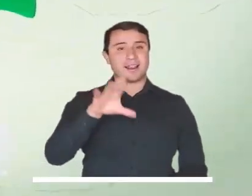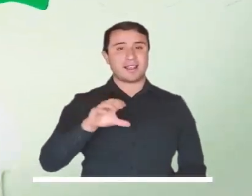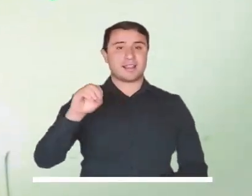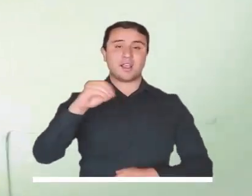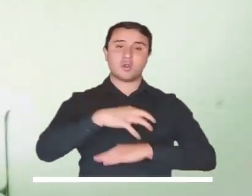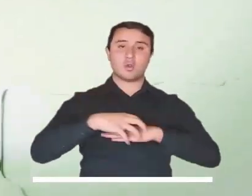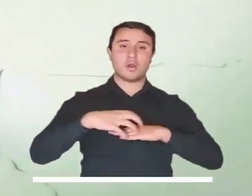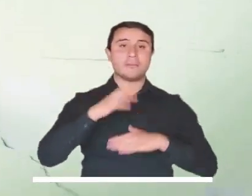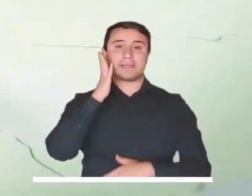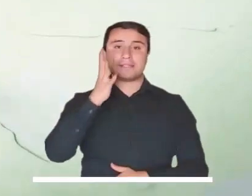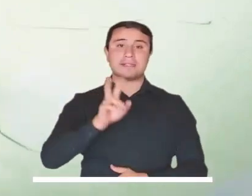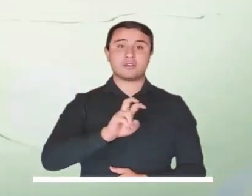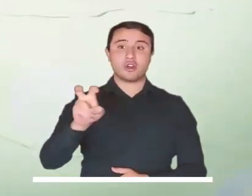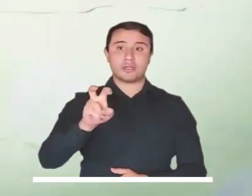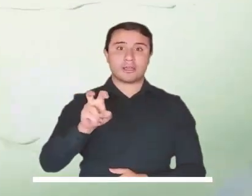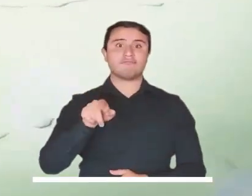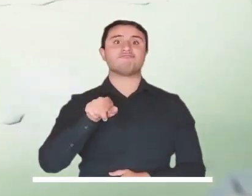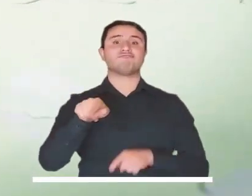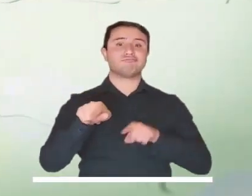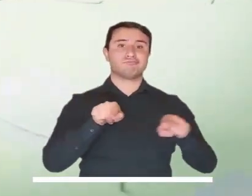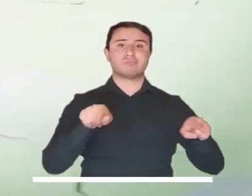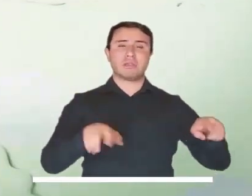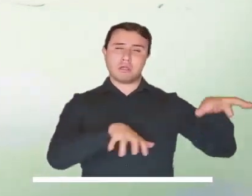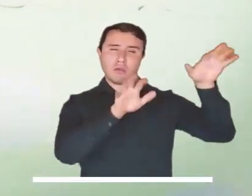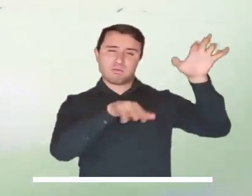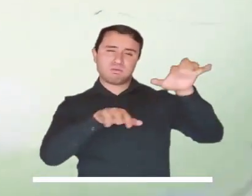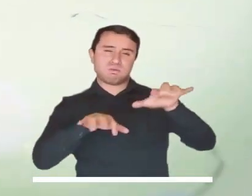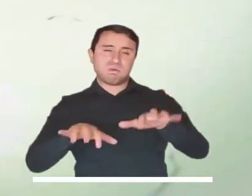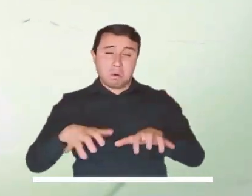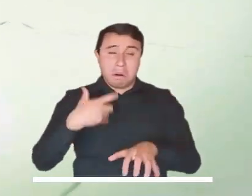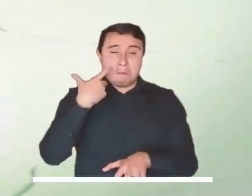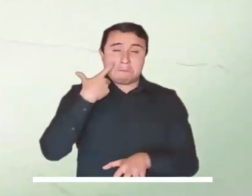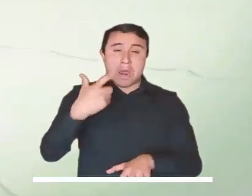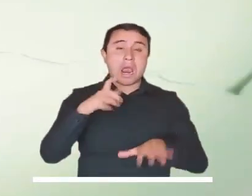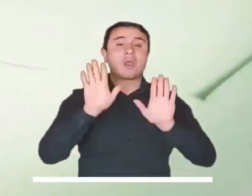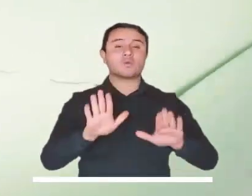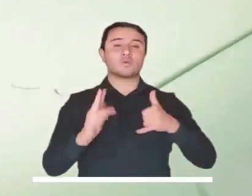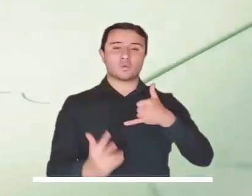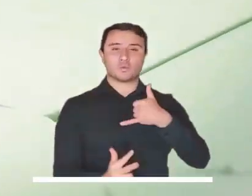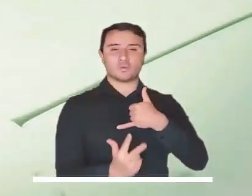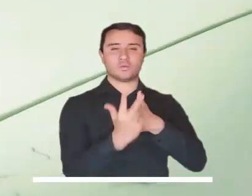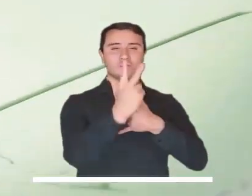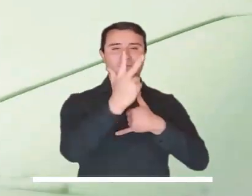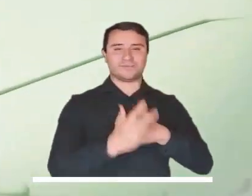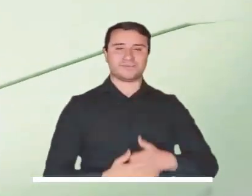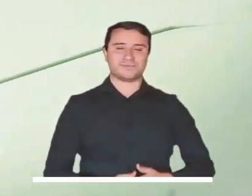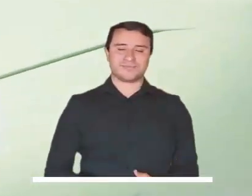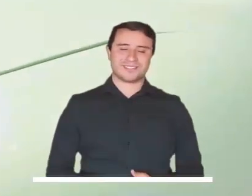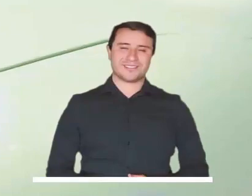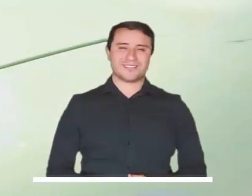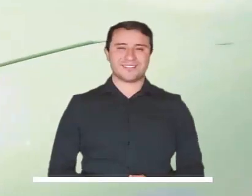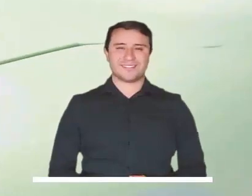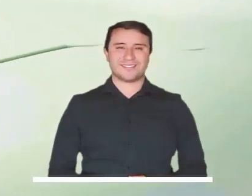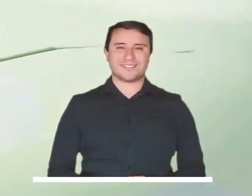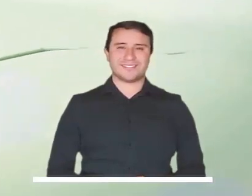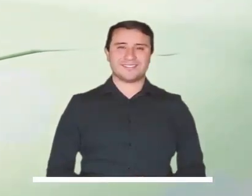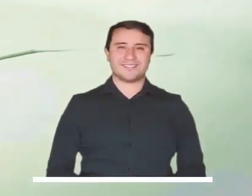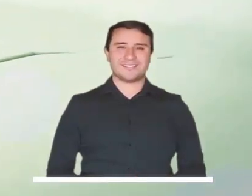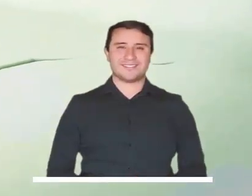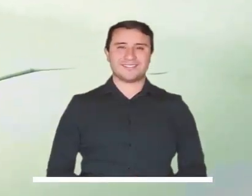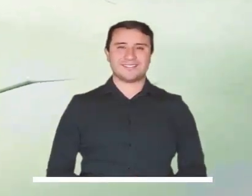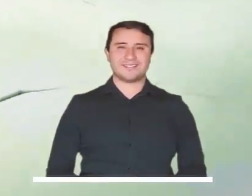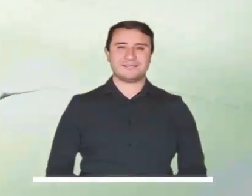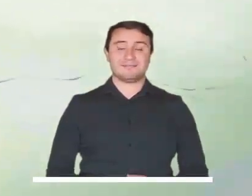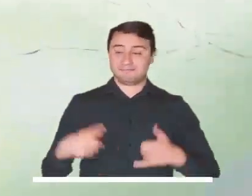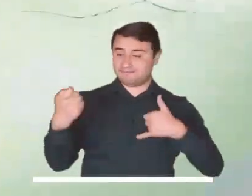En Caldas, Risaralda, Quindío, Tolima y norte de Santander, se esperan los mayores volúmenes de precipitación de la región andina para la tarde de hoy.